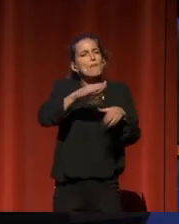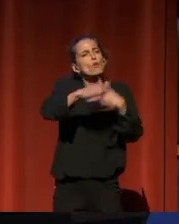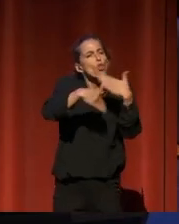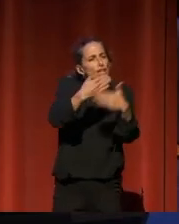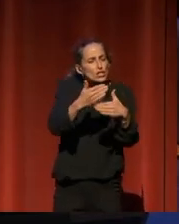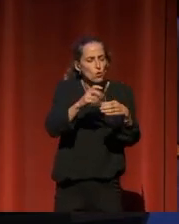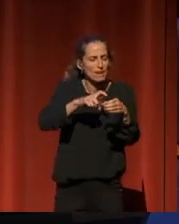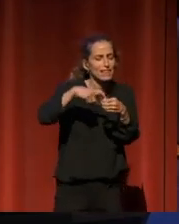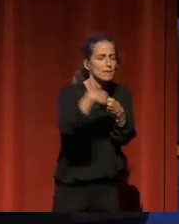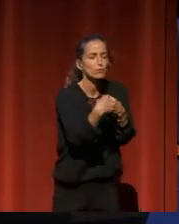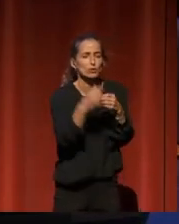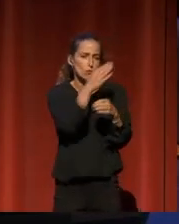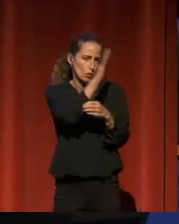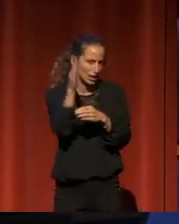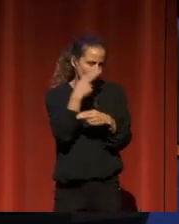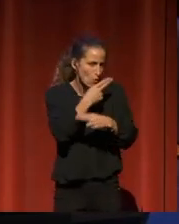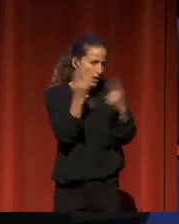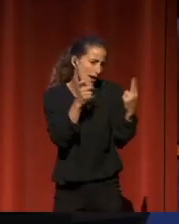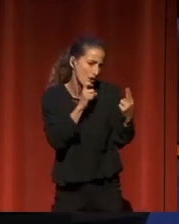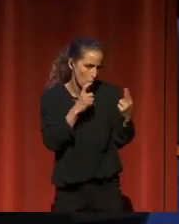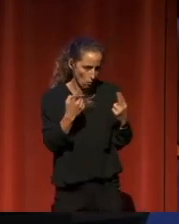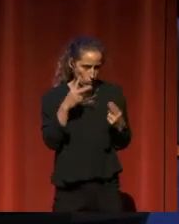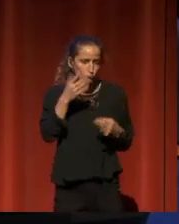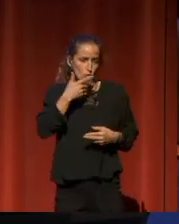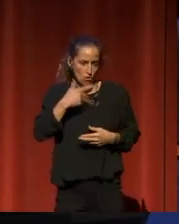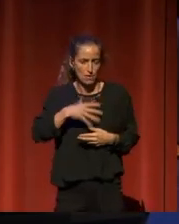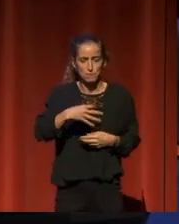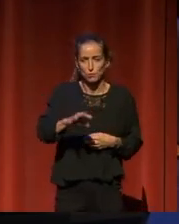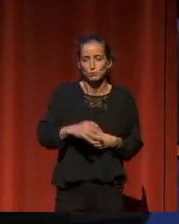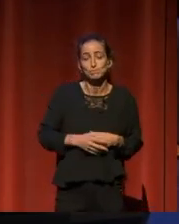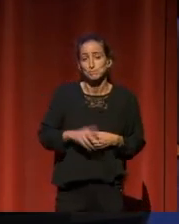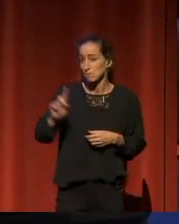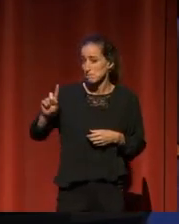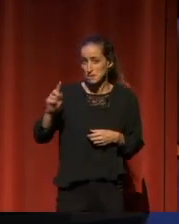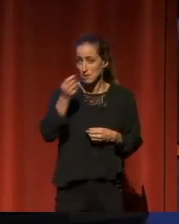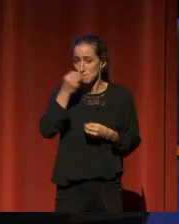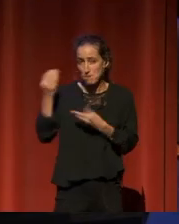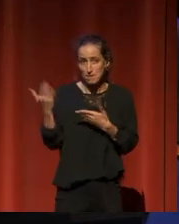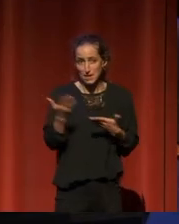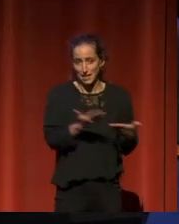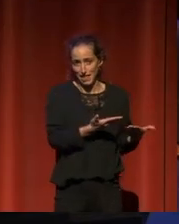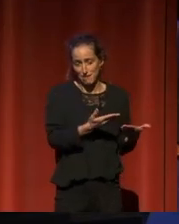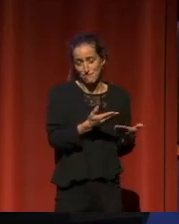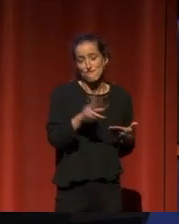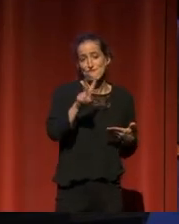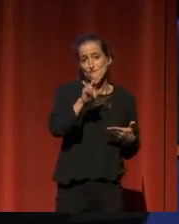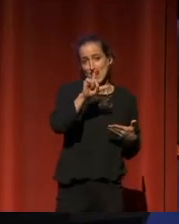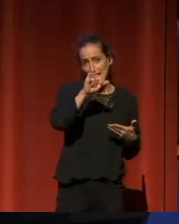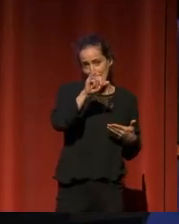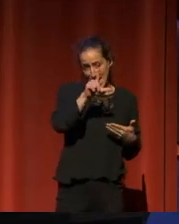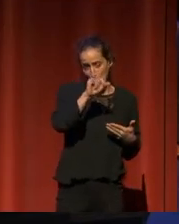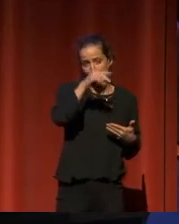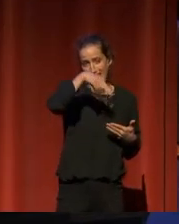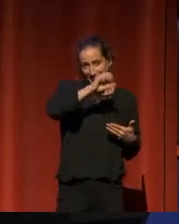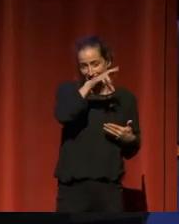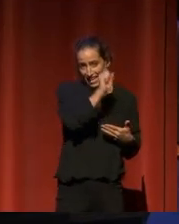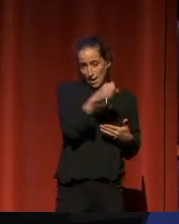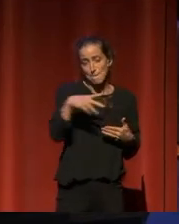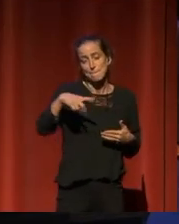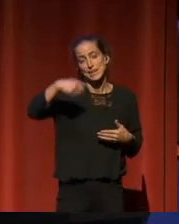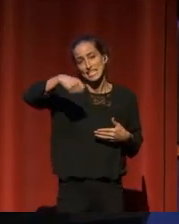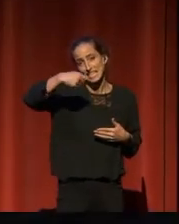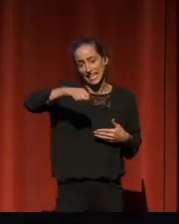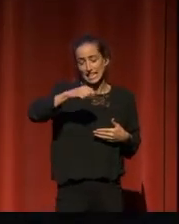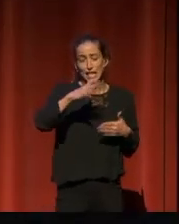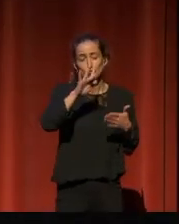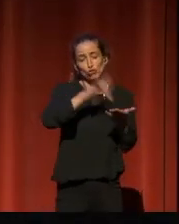bibliotecas públicas quiero dar la bienvenida en primer lugar a Tom vanen él es presidente de blida desde